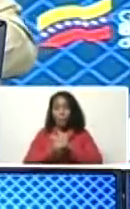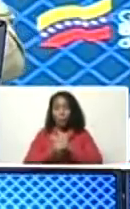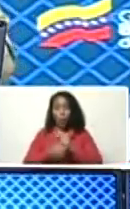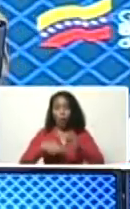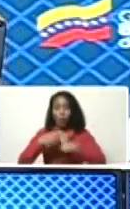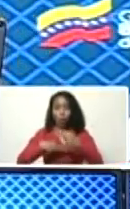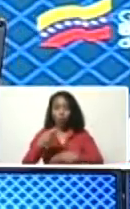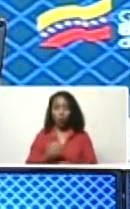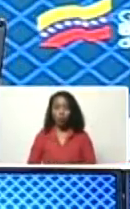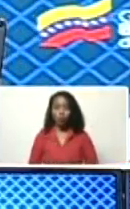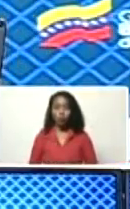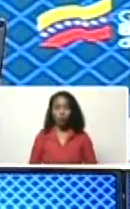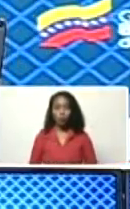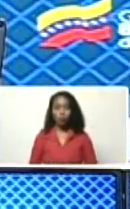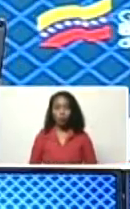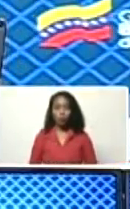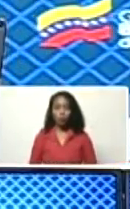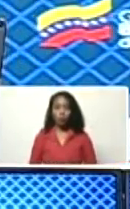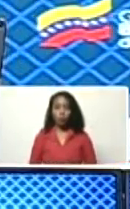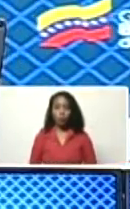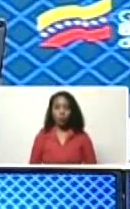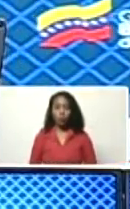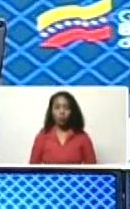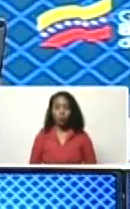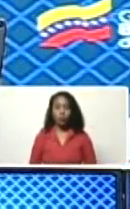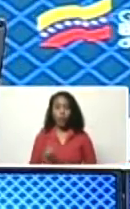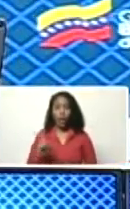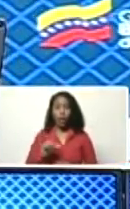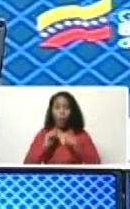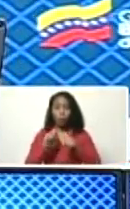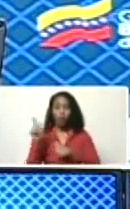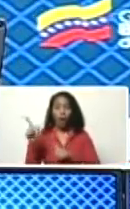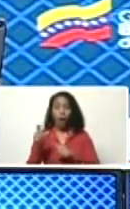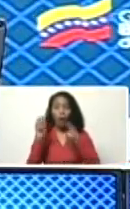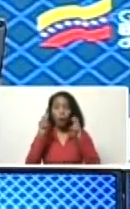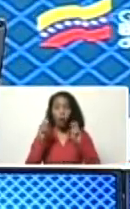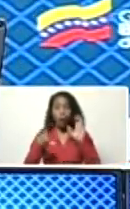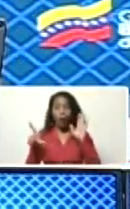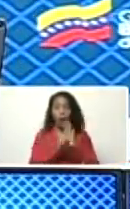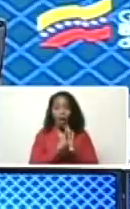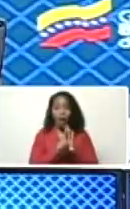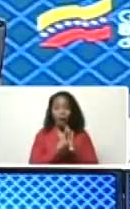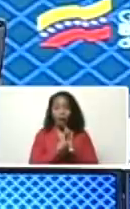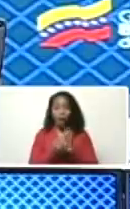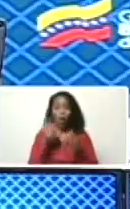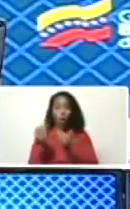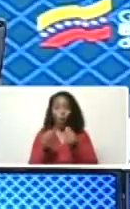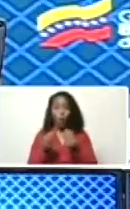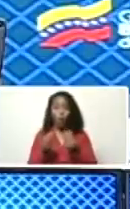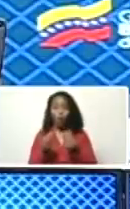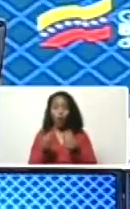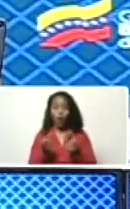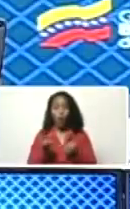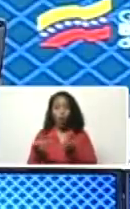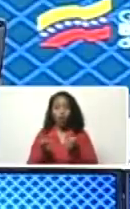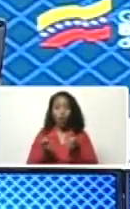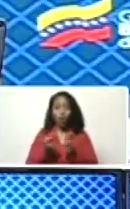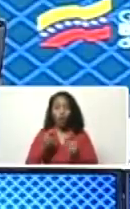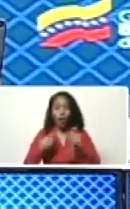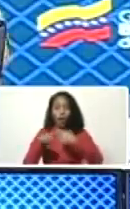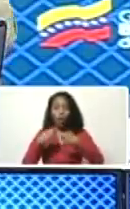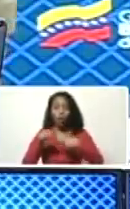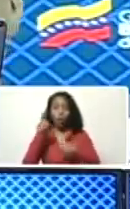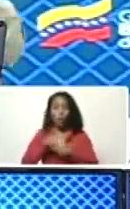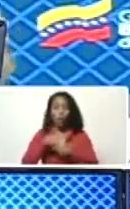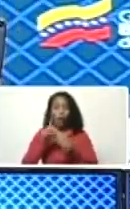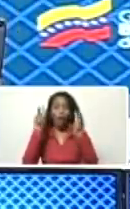revolucionarios. Y de allí surgió la nueva ley de hidrocarburos para tomar el control del negocio petrolero, la